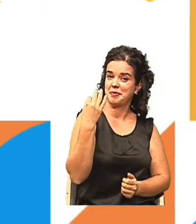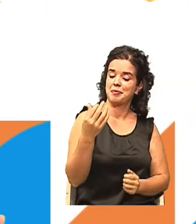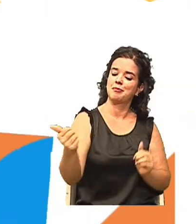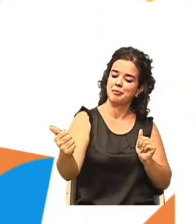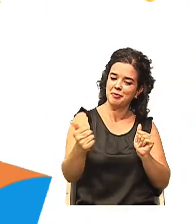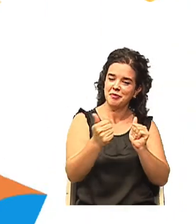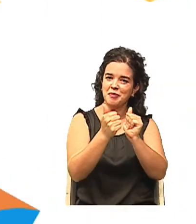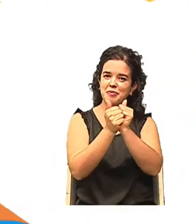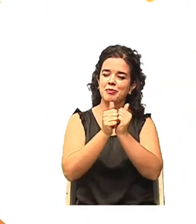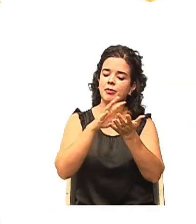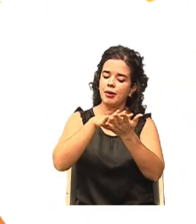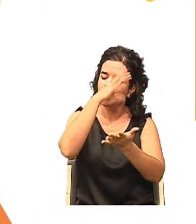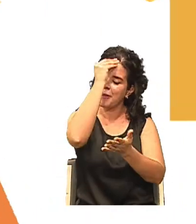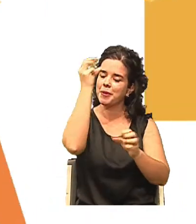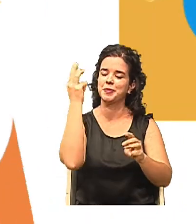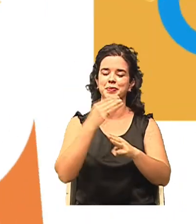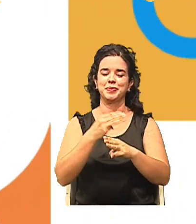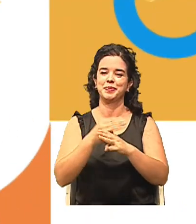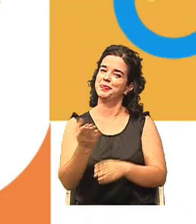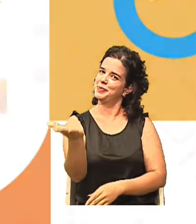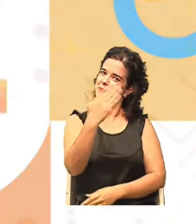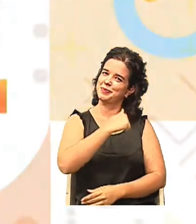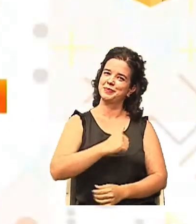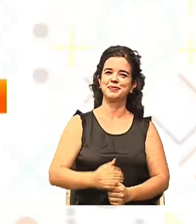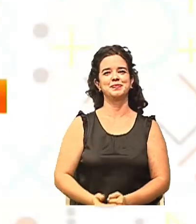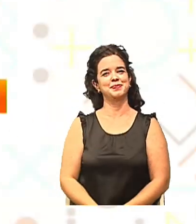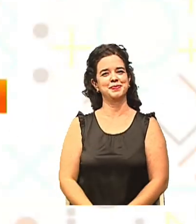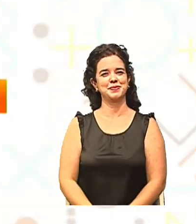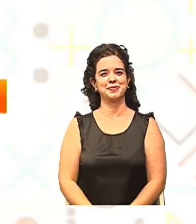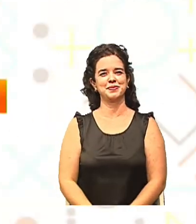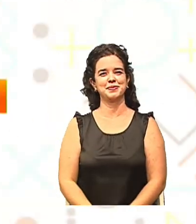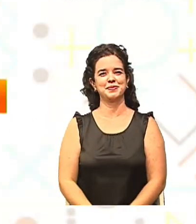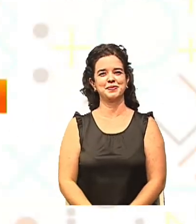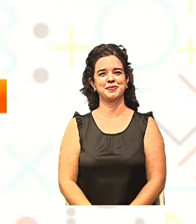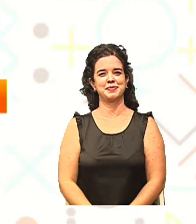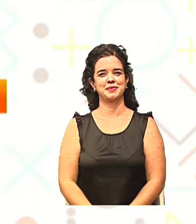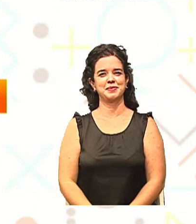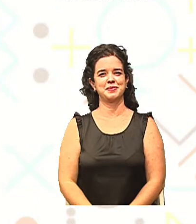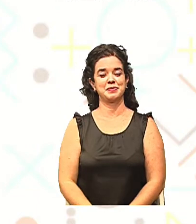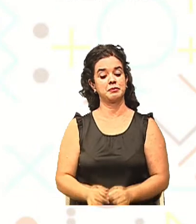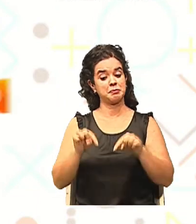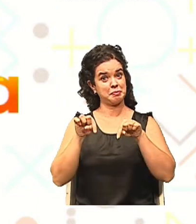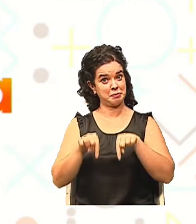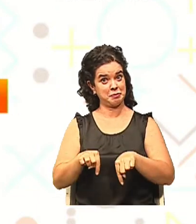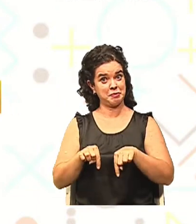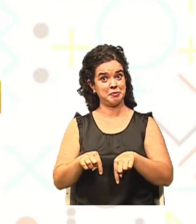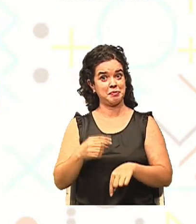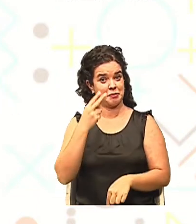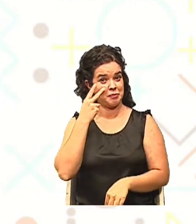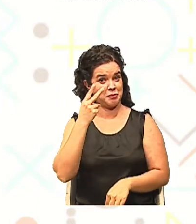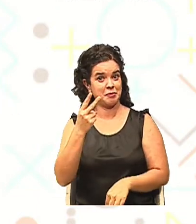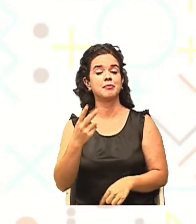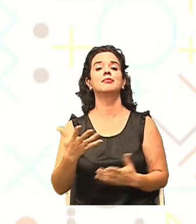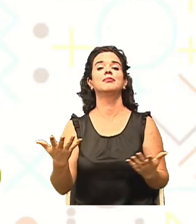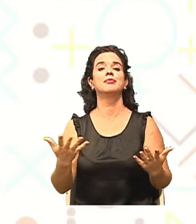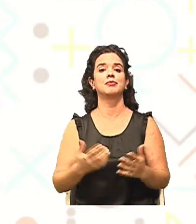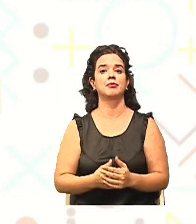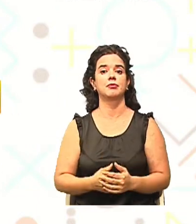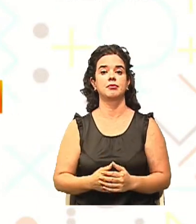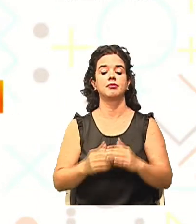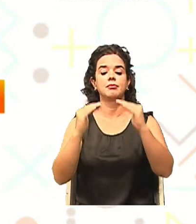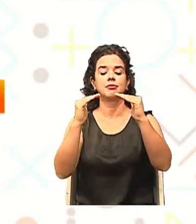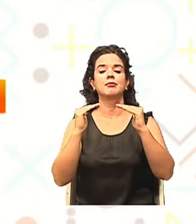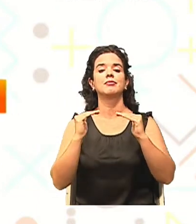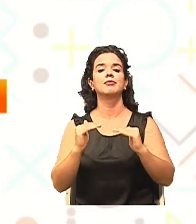juntos aprendamos matemática. ¡Vamos! En este día veremos el nivel